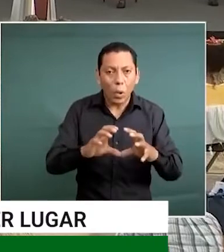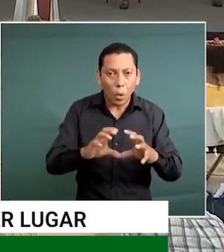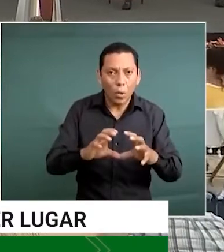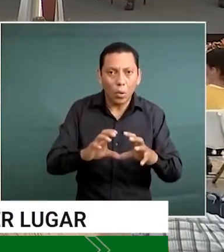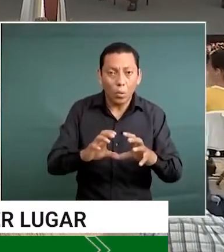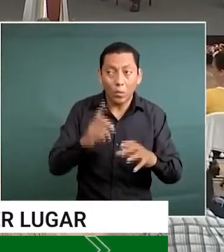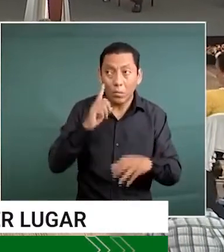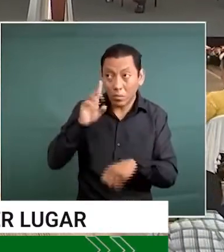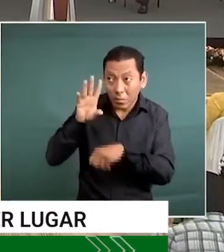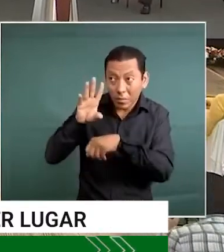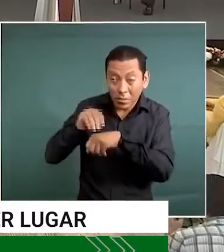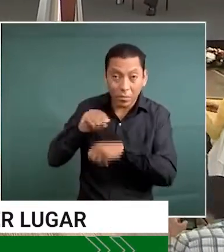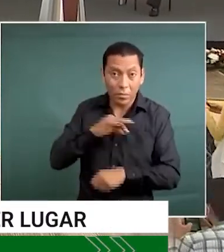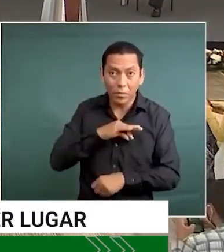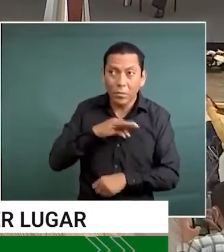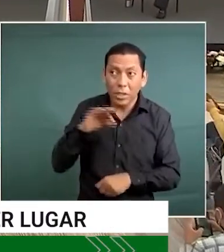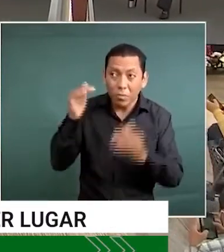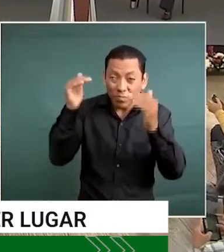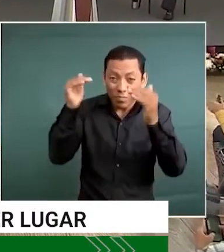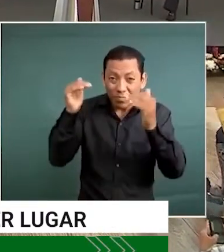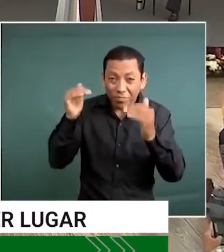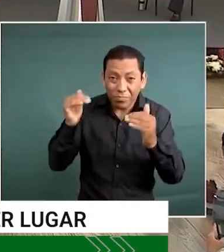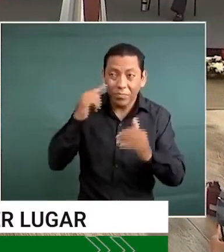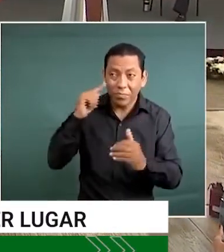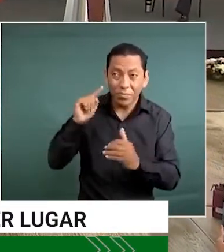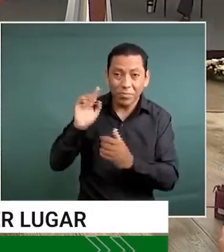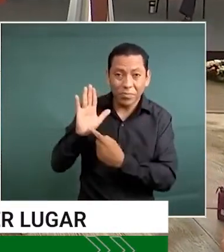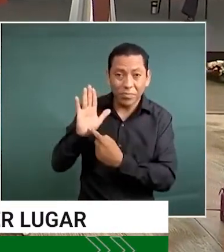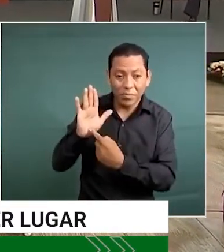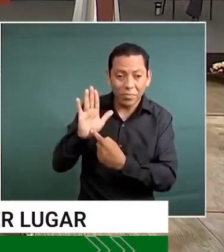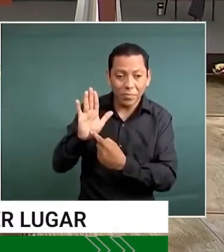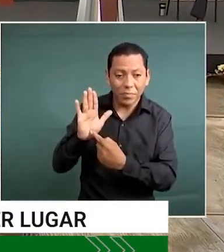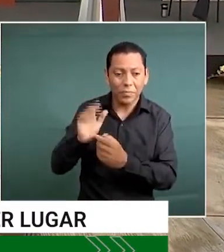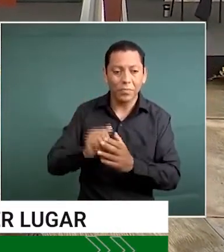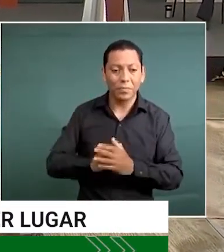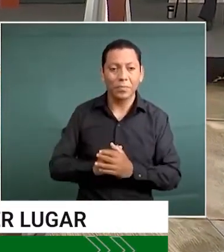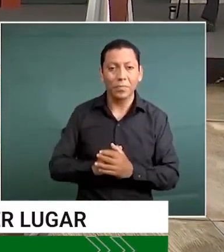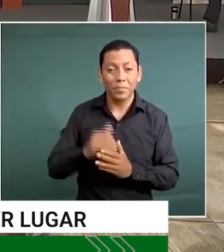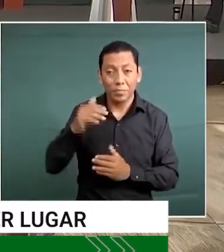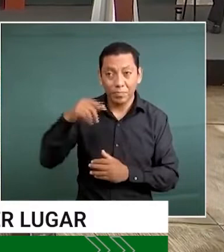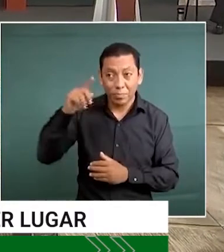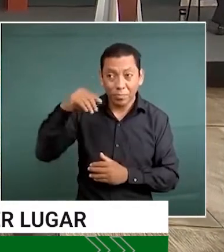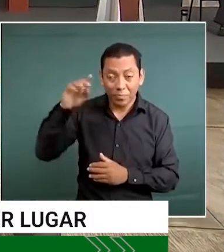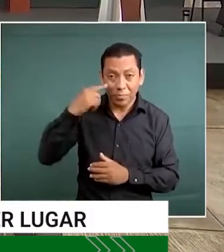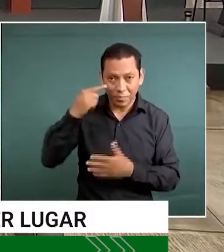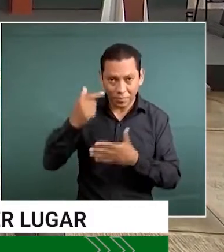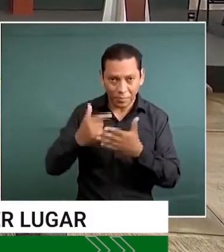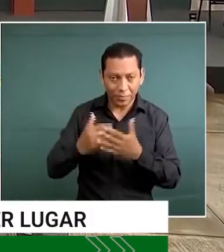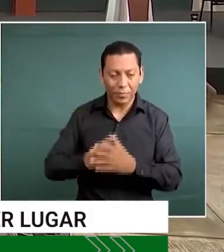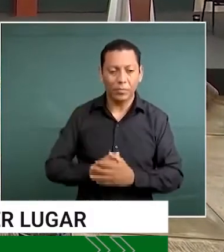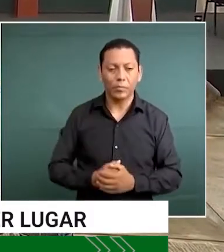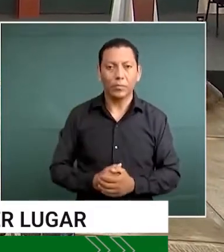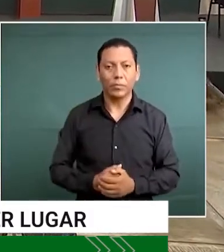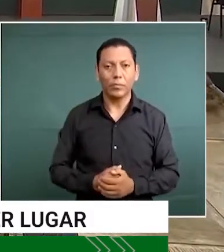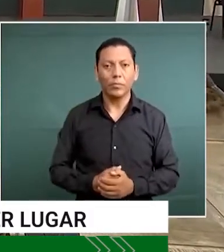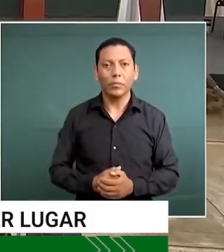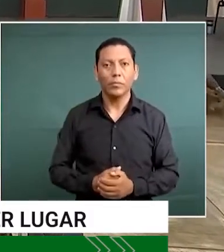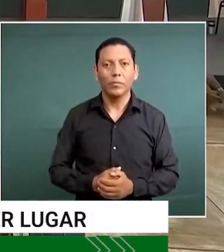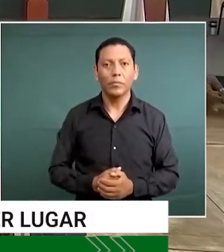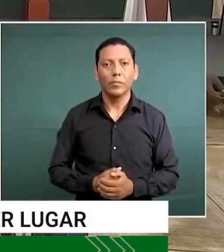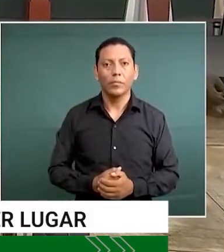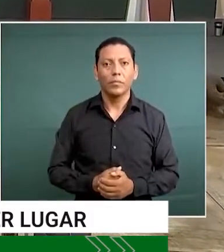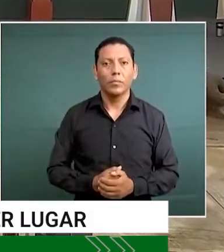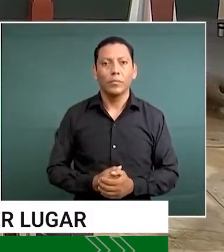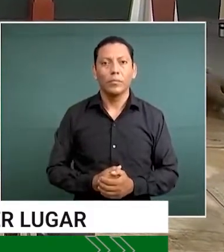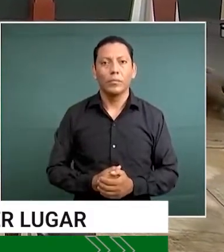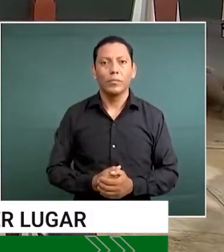Andrés Manuel López Obrador desmintió una publicación difundida este jueves en un diario de circulación nacional en el que se asegura que México ocupa el tercer lugar en número